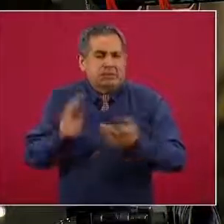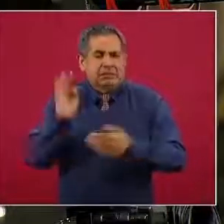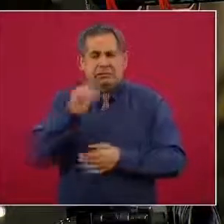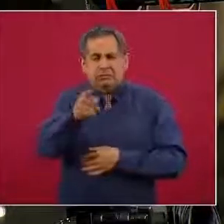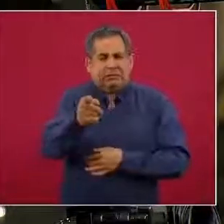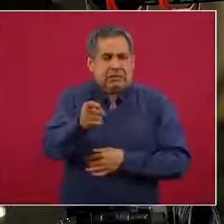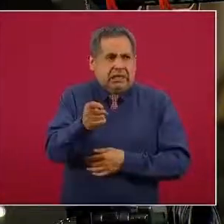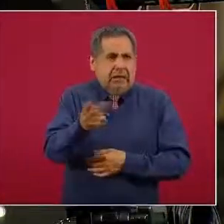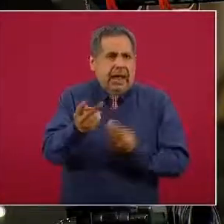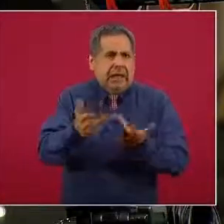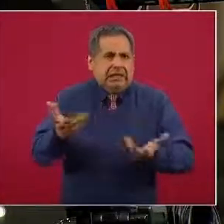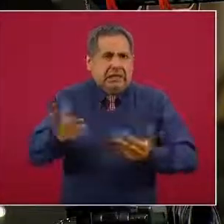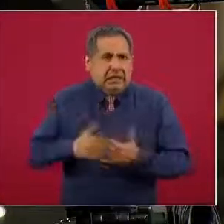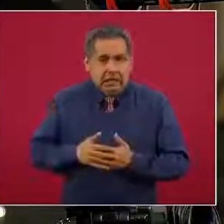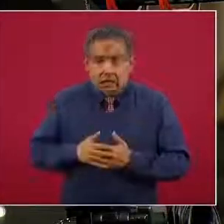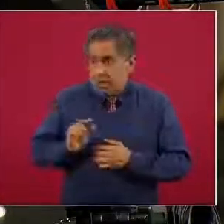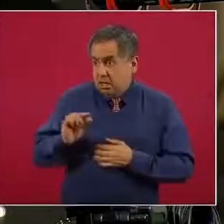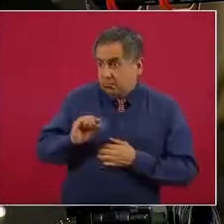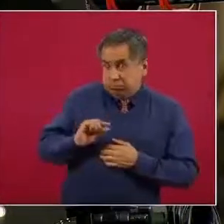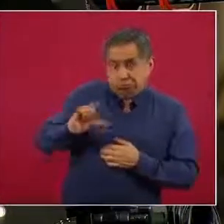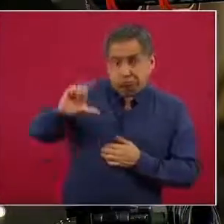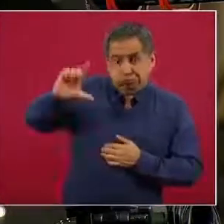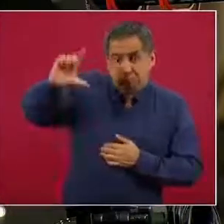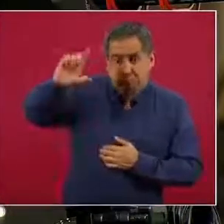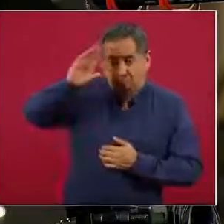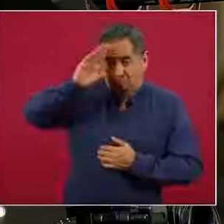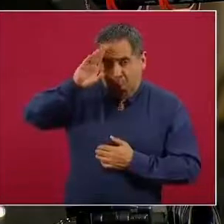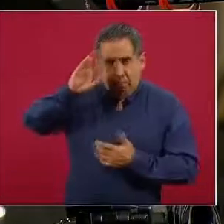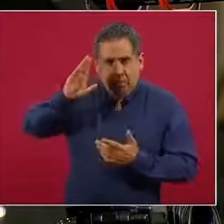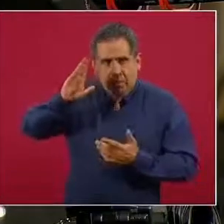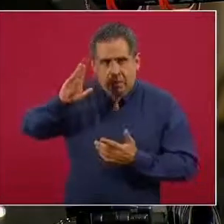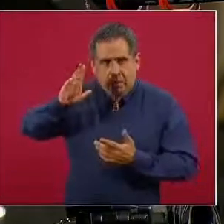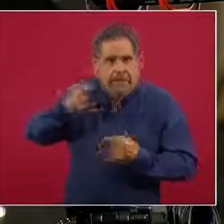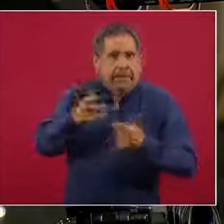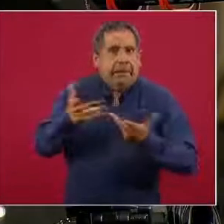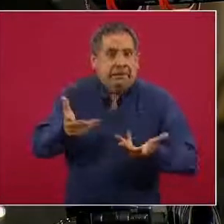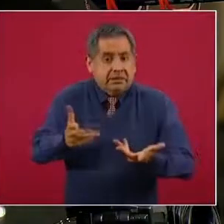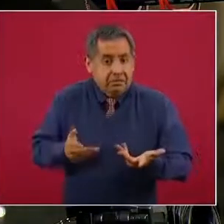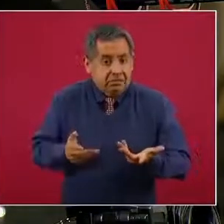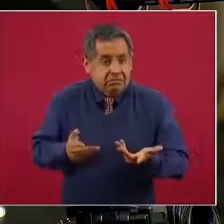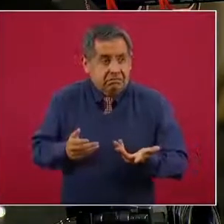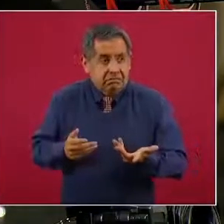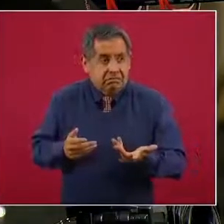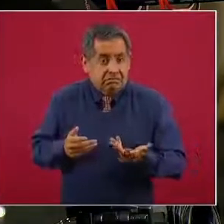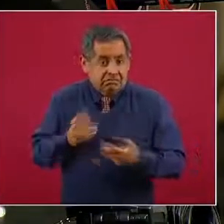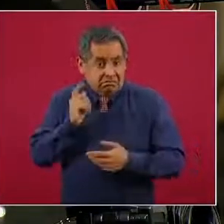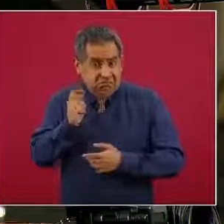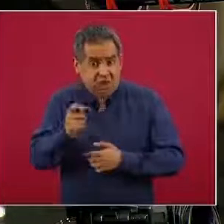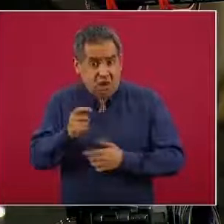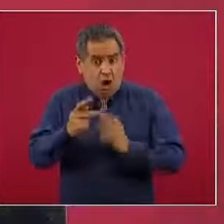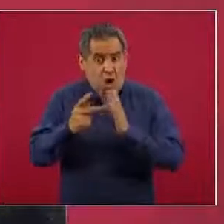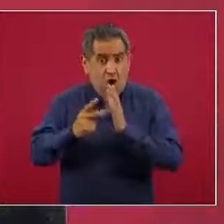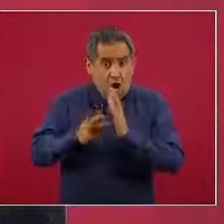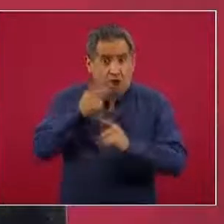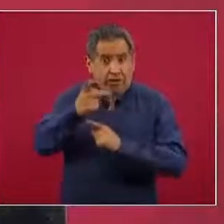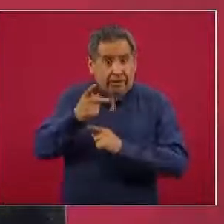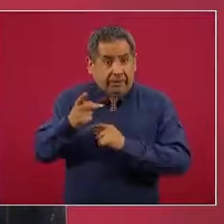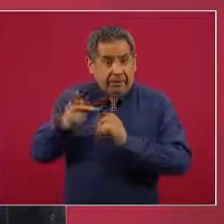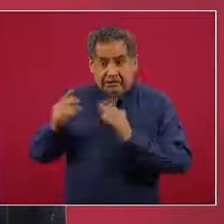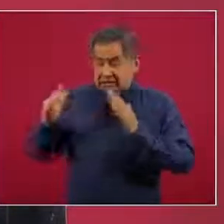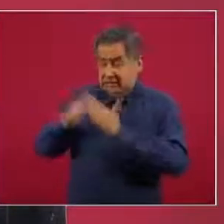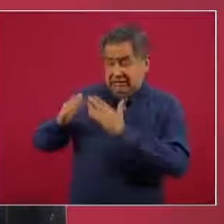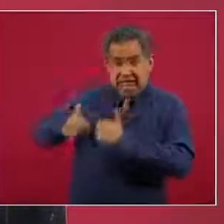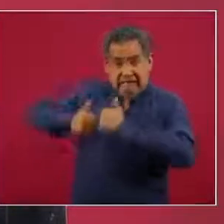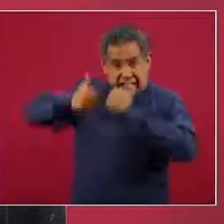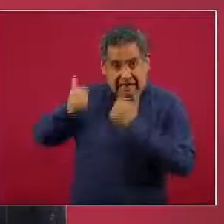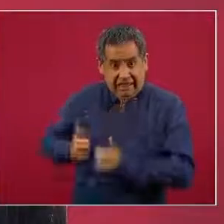hacer en ese momento? ¿Están pensando en una segunda ola de confinamiento, pero